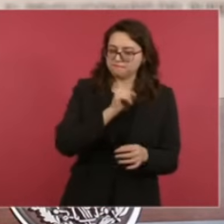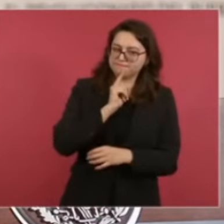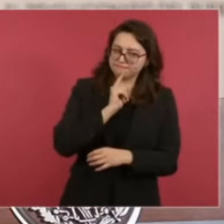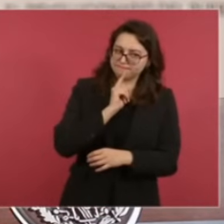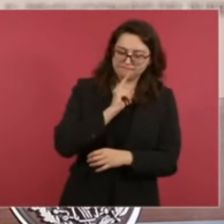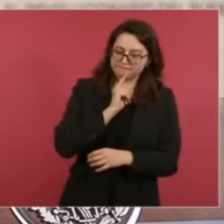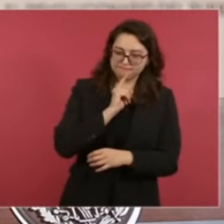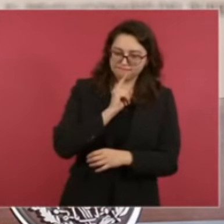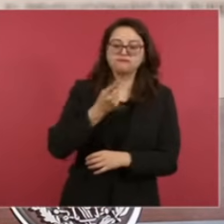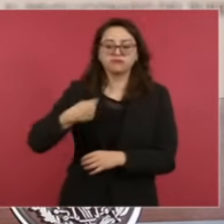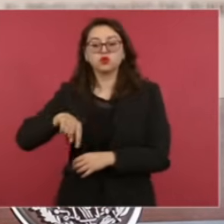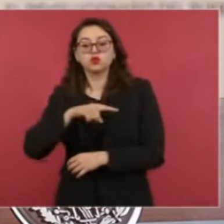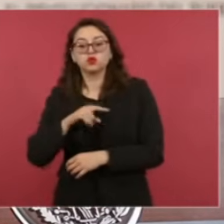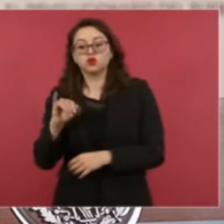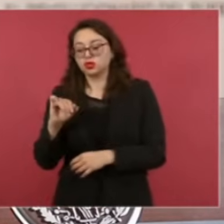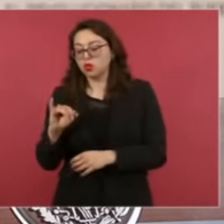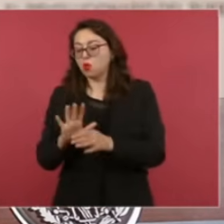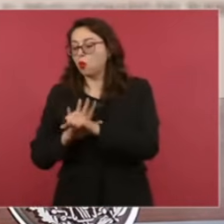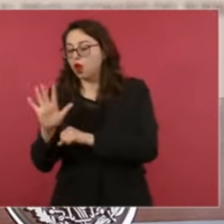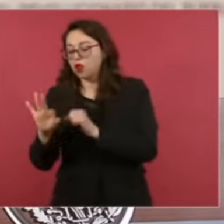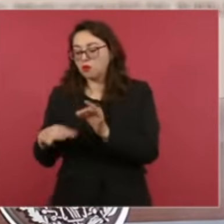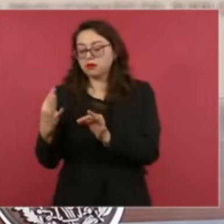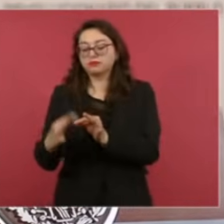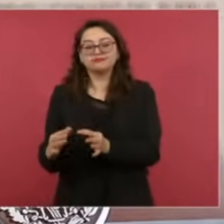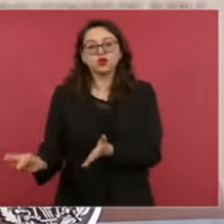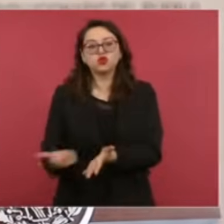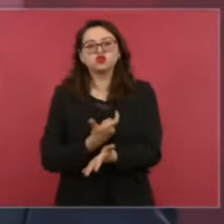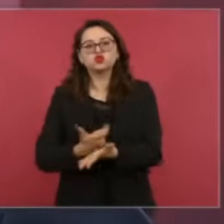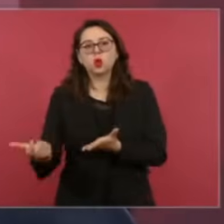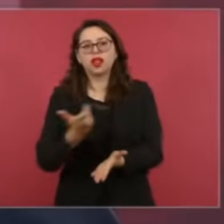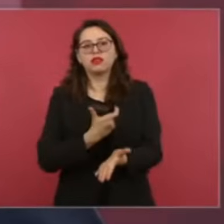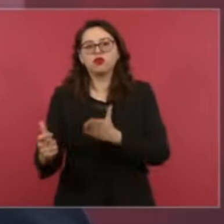En aumentar los salarios como nunca.